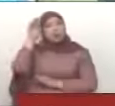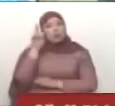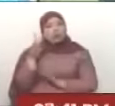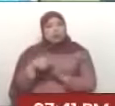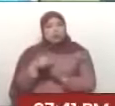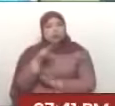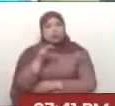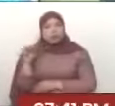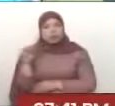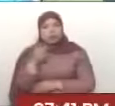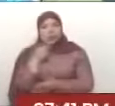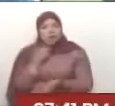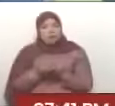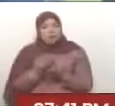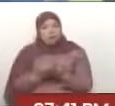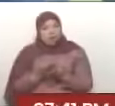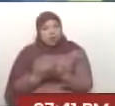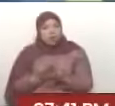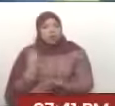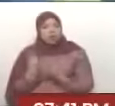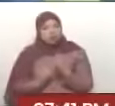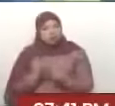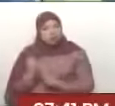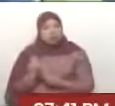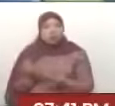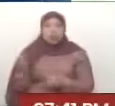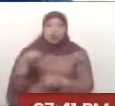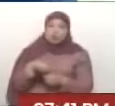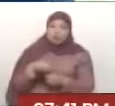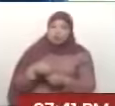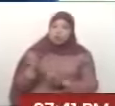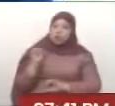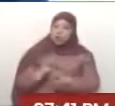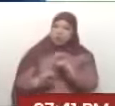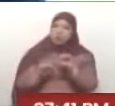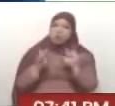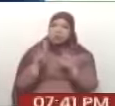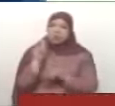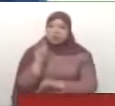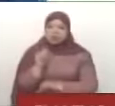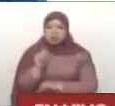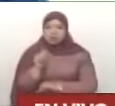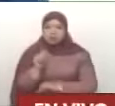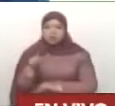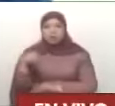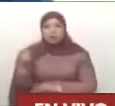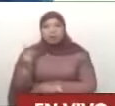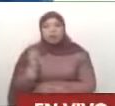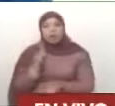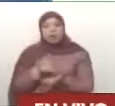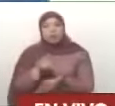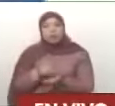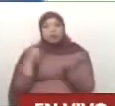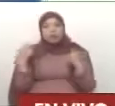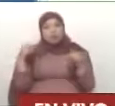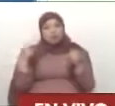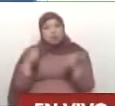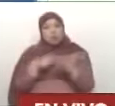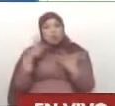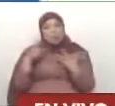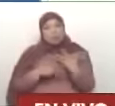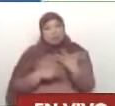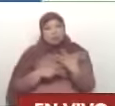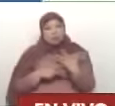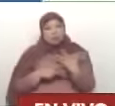2030. Hacer propuestas. Hacer propuestas, incorporarse, defender la 7T y después participar en la ejecución de los planes.